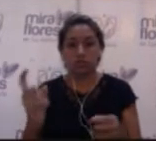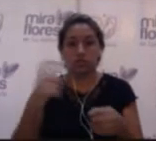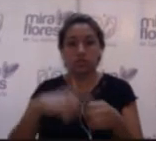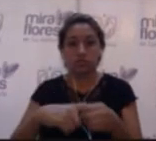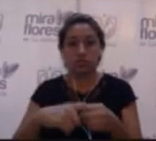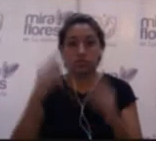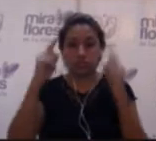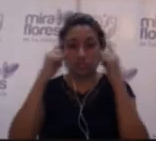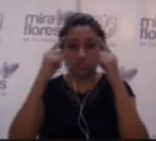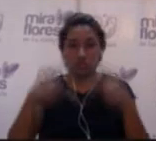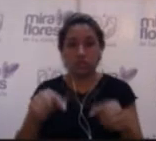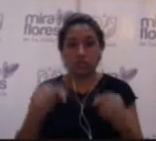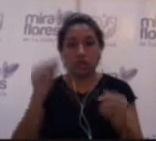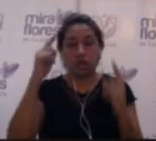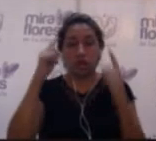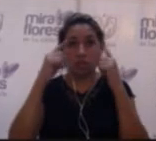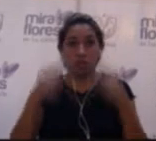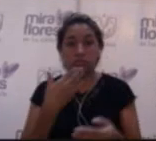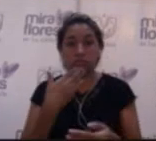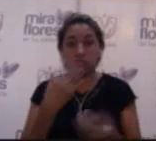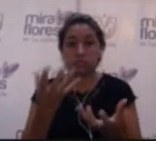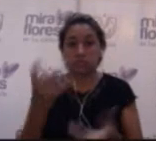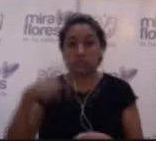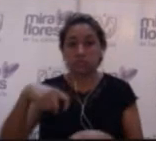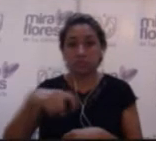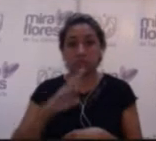presente acuerdo. Ofrezco el uso de la palabra.